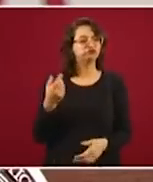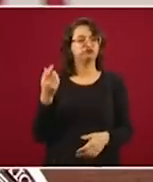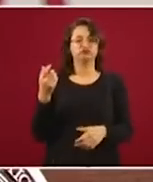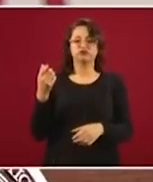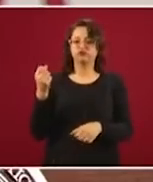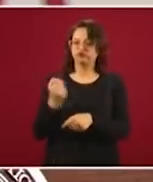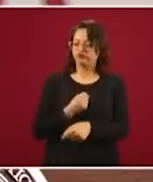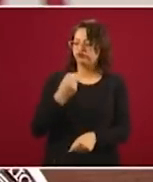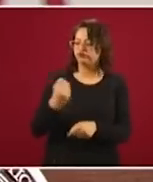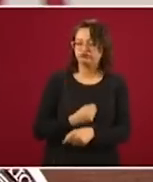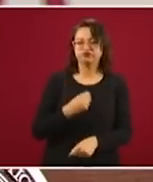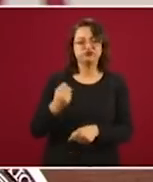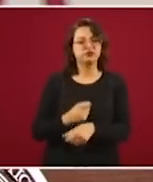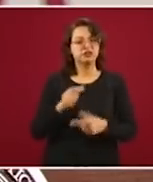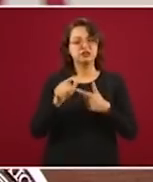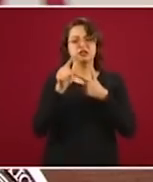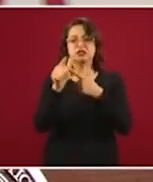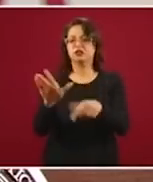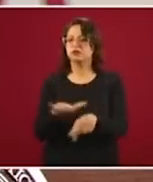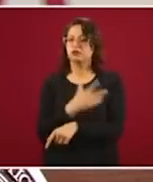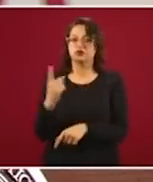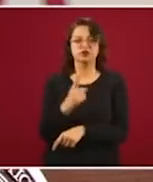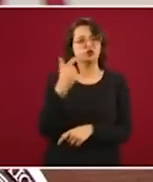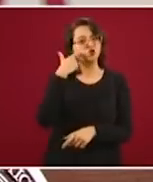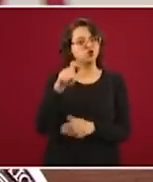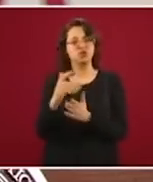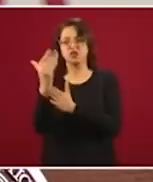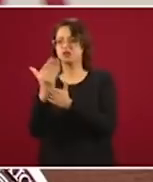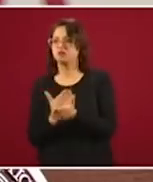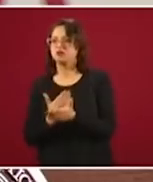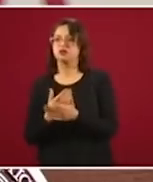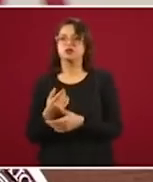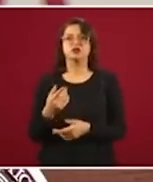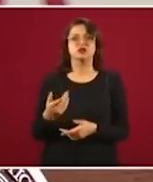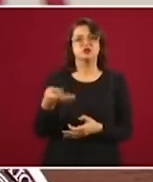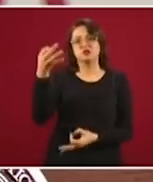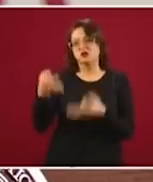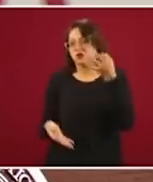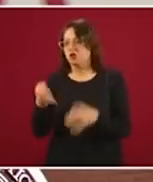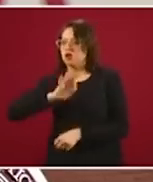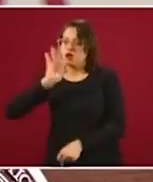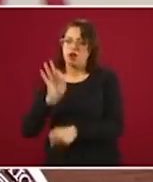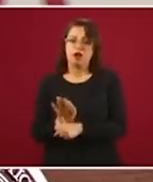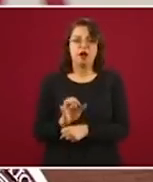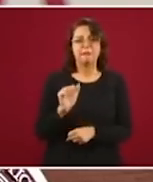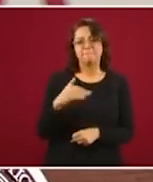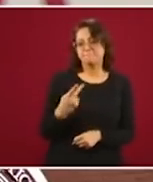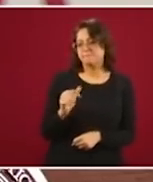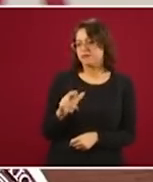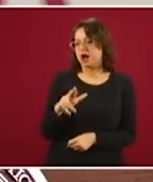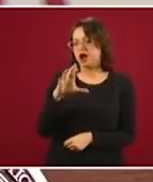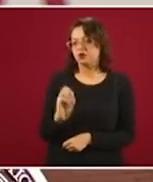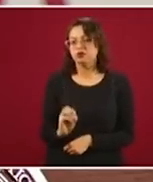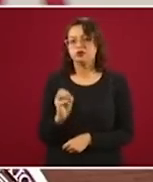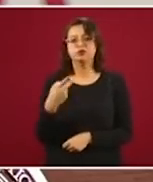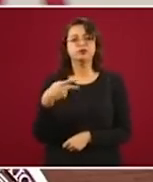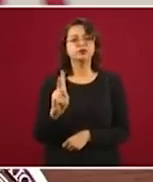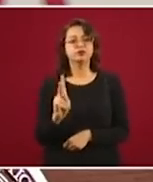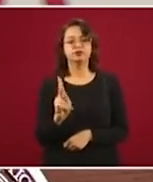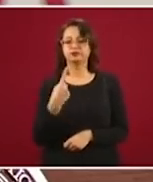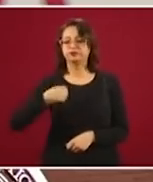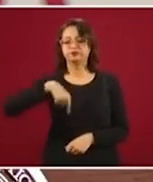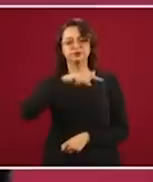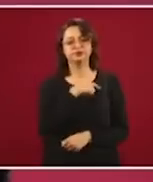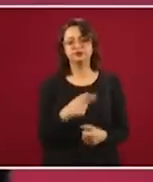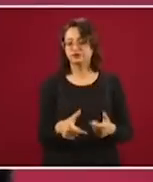Le sacan la vuelta con amparos, pero nosotros vamos a